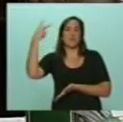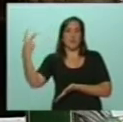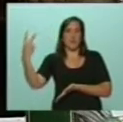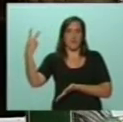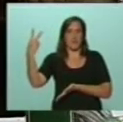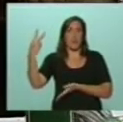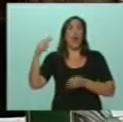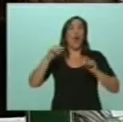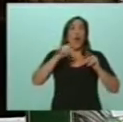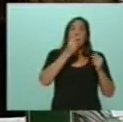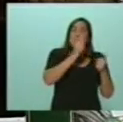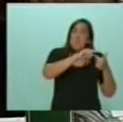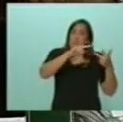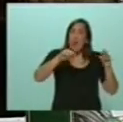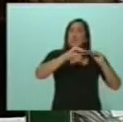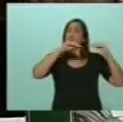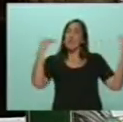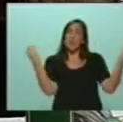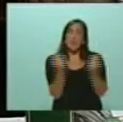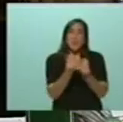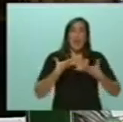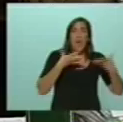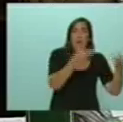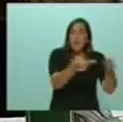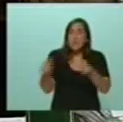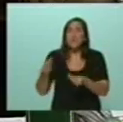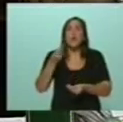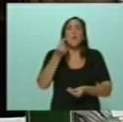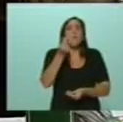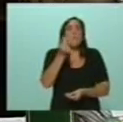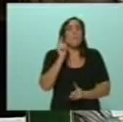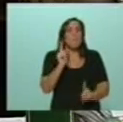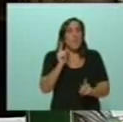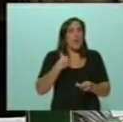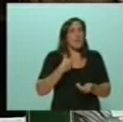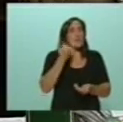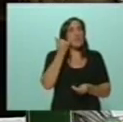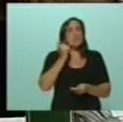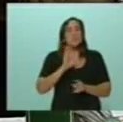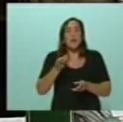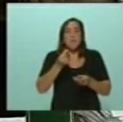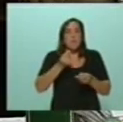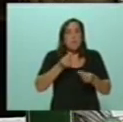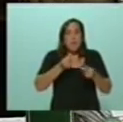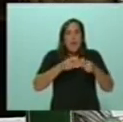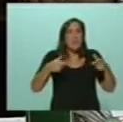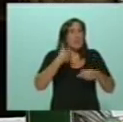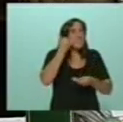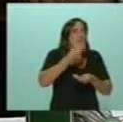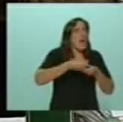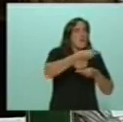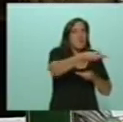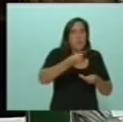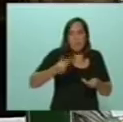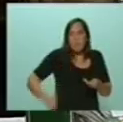82.629.692. El total de la ayuda monetaria, estamos refiriéndonos a ingresos monetarios, dinero